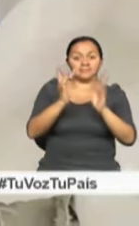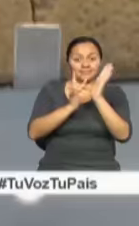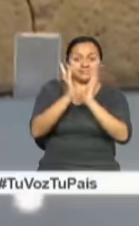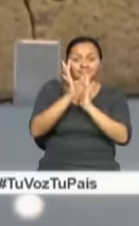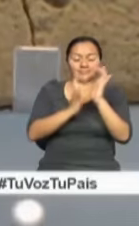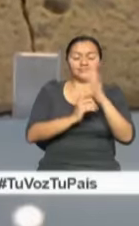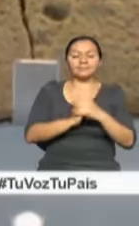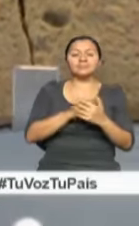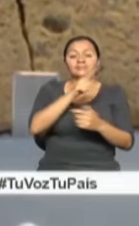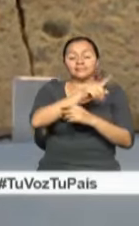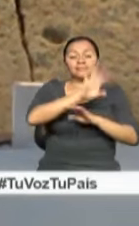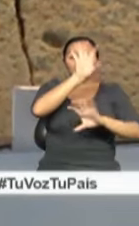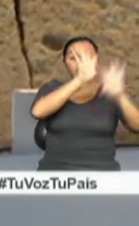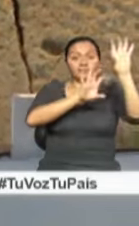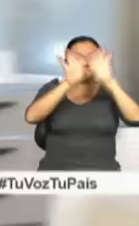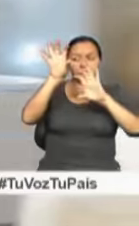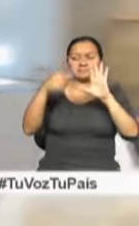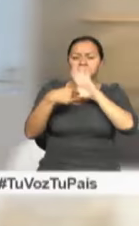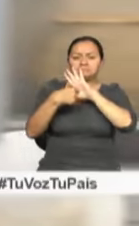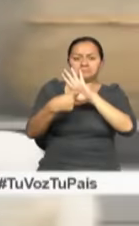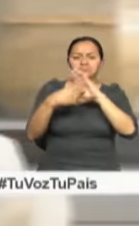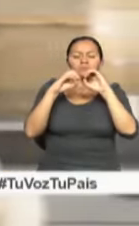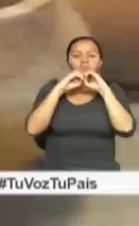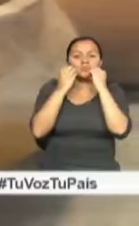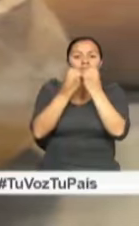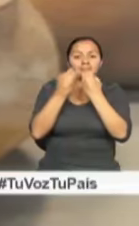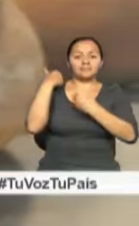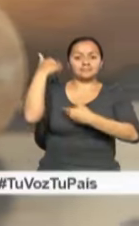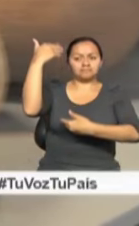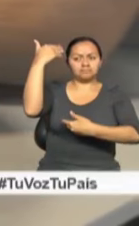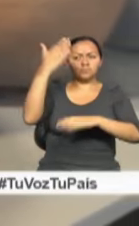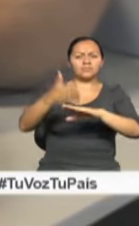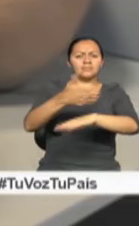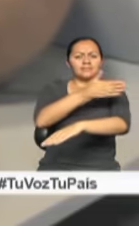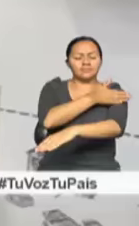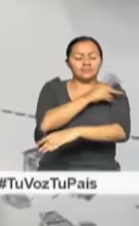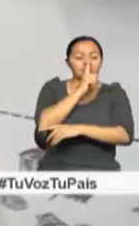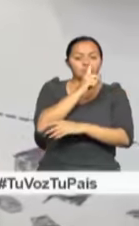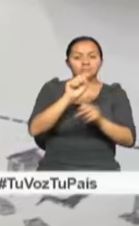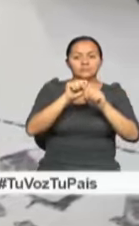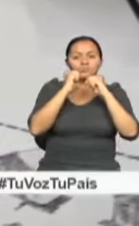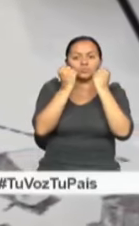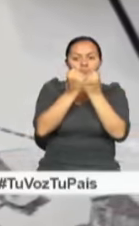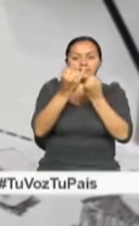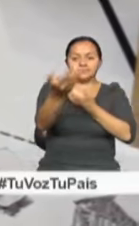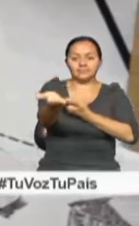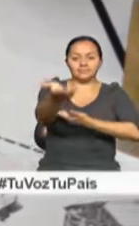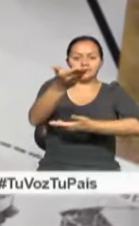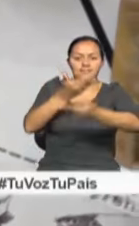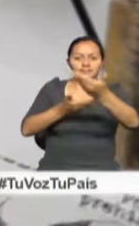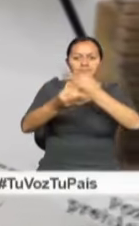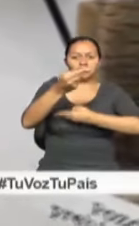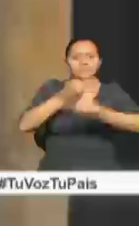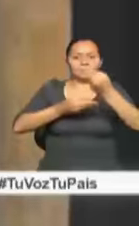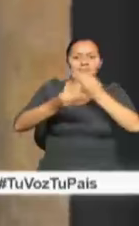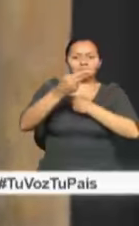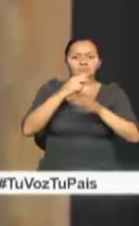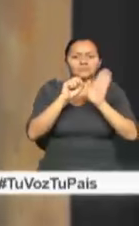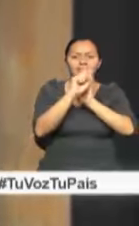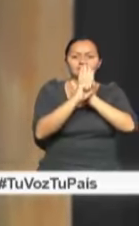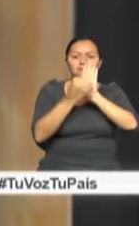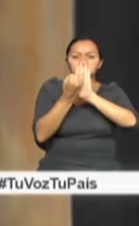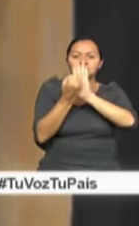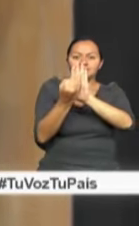obra museográfica explica la organización política, social, el sistema de intercambio y el sistema de símbolos de esta